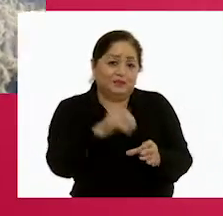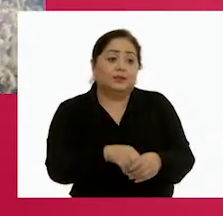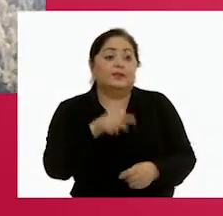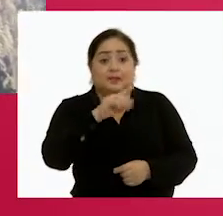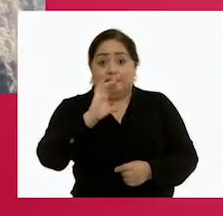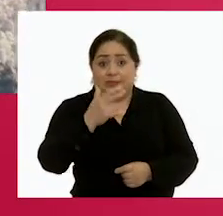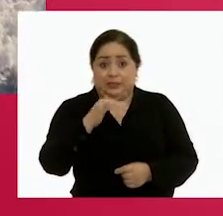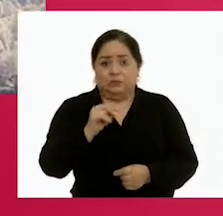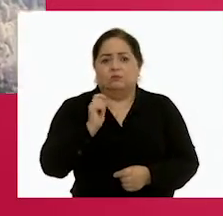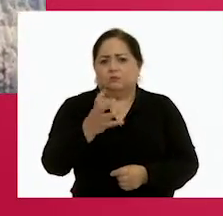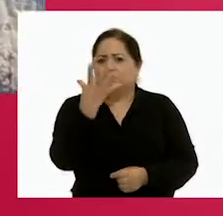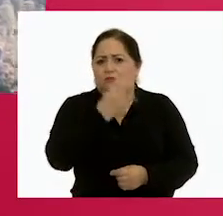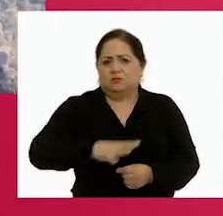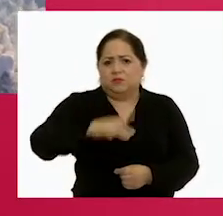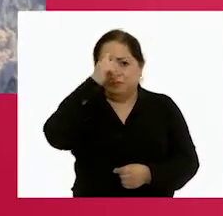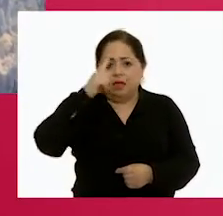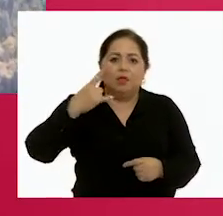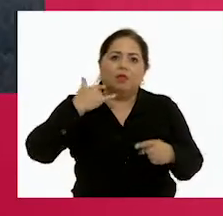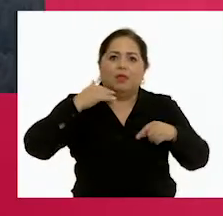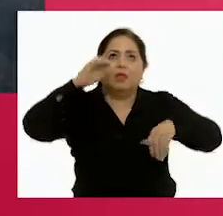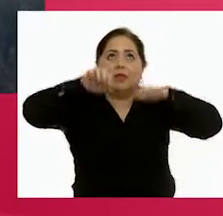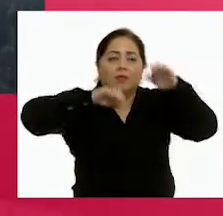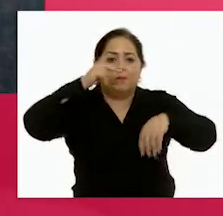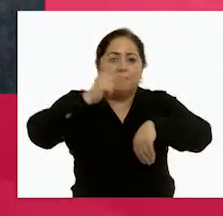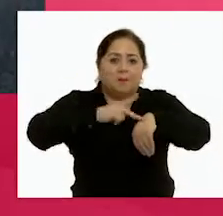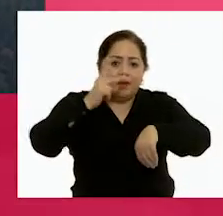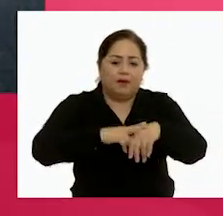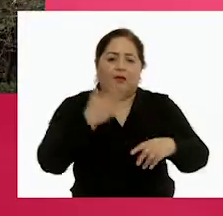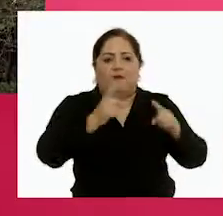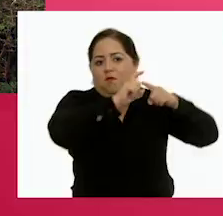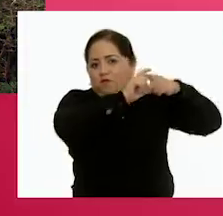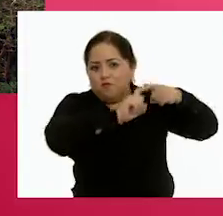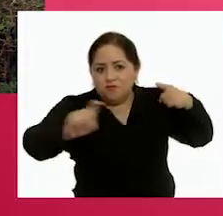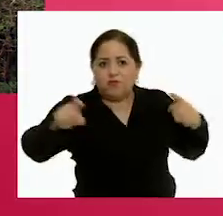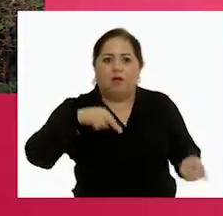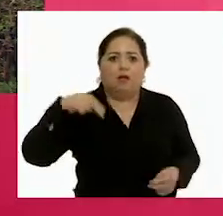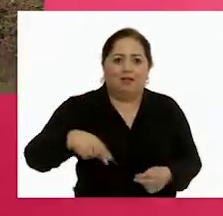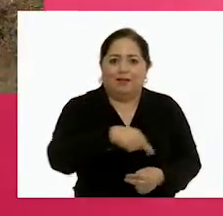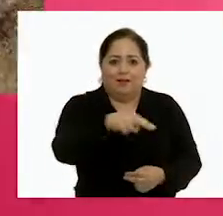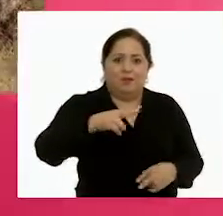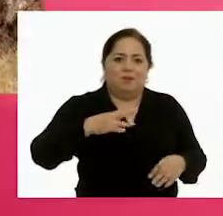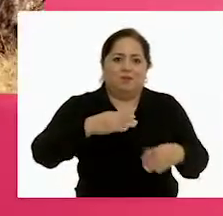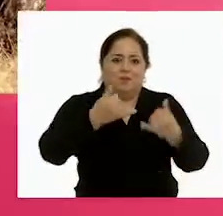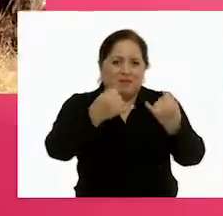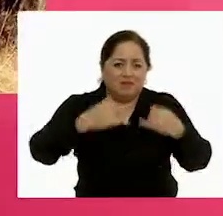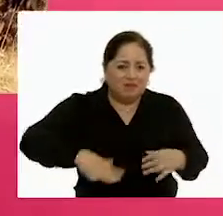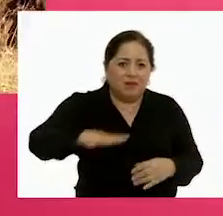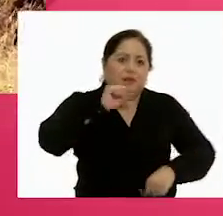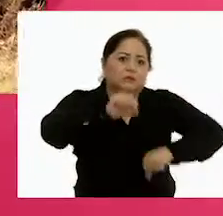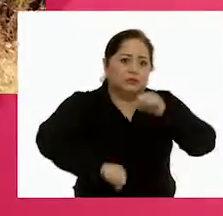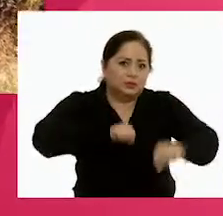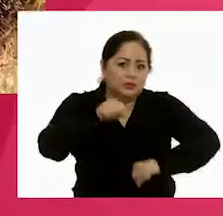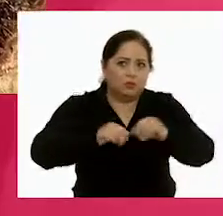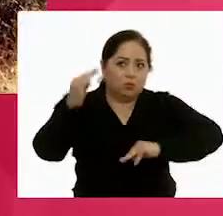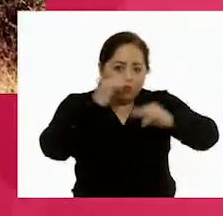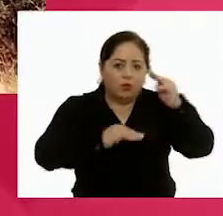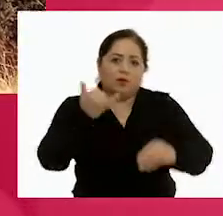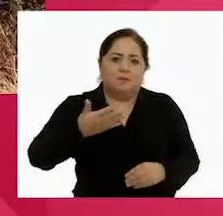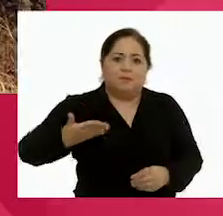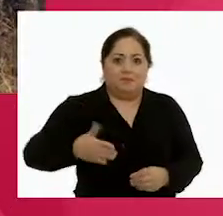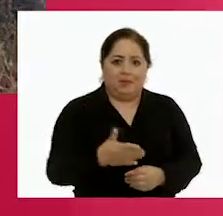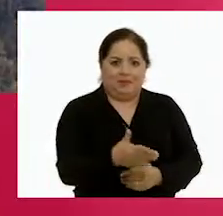Chico es un paraíso para la escalada en roca, el rapel, las caminatas por el bosque, el ciclismo de montaña y la